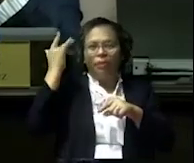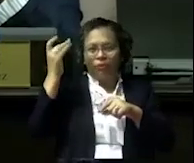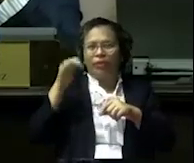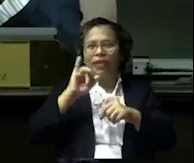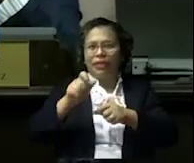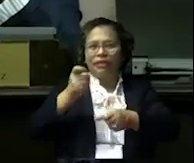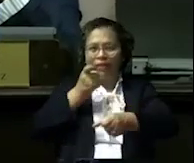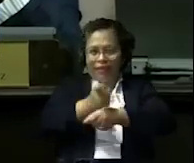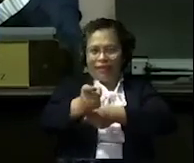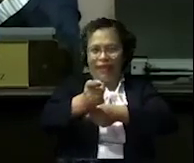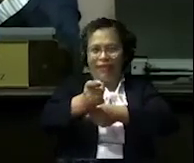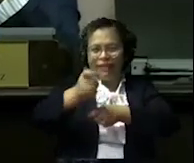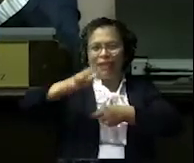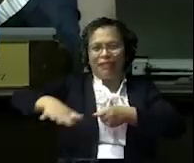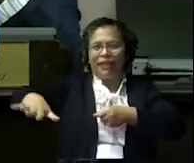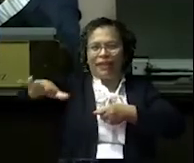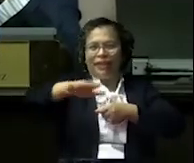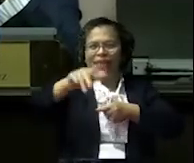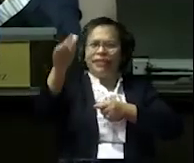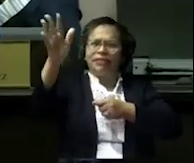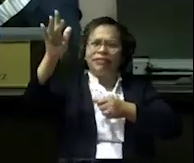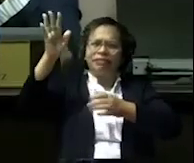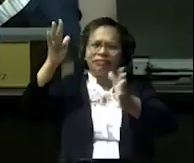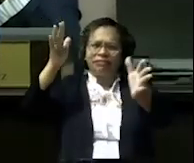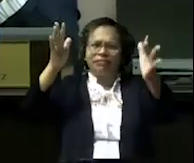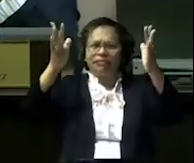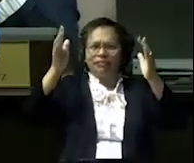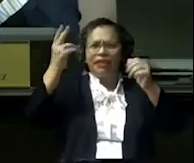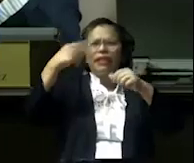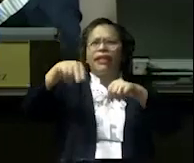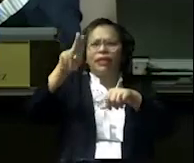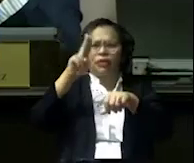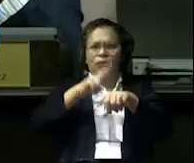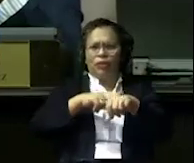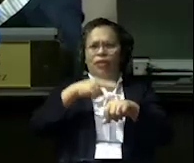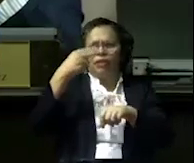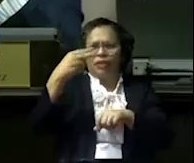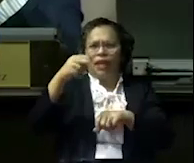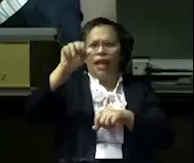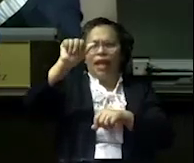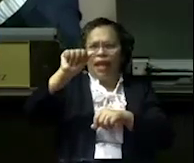detrimento de este bosque. Yo quisiera que la Comisión de Medio Ambiente